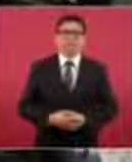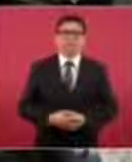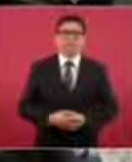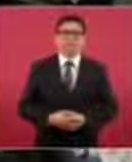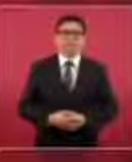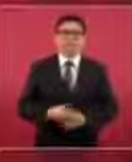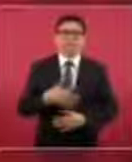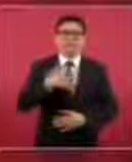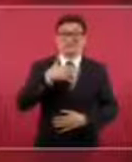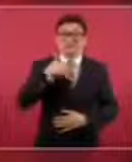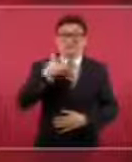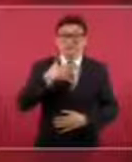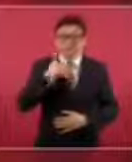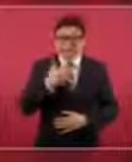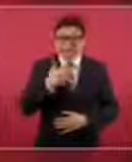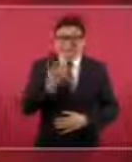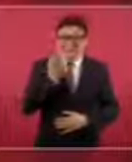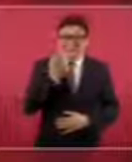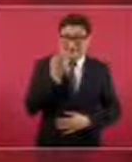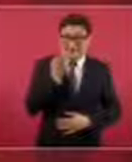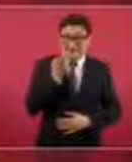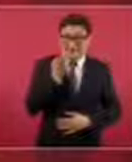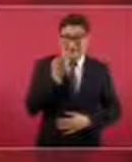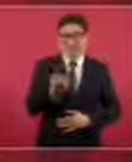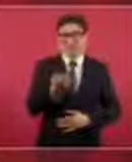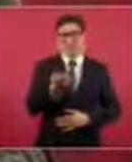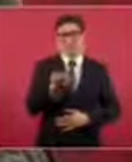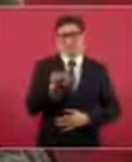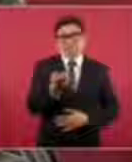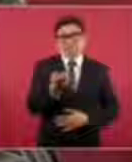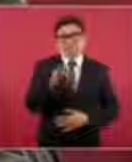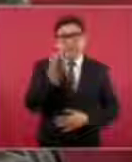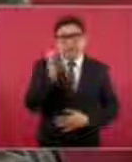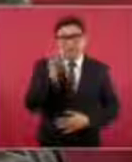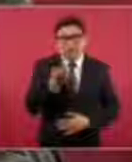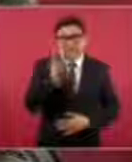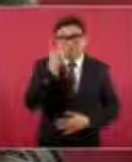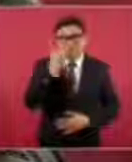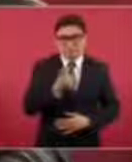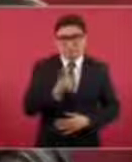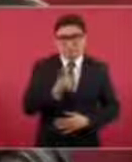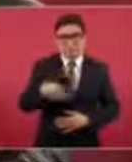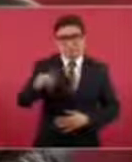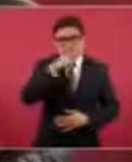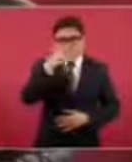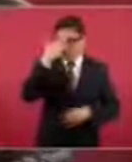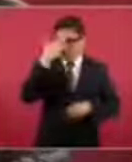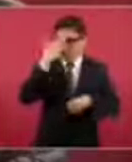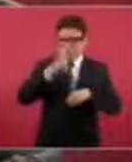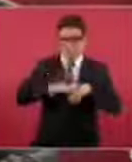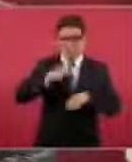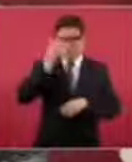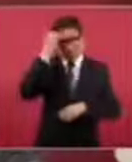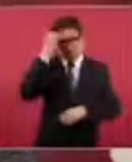La corrupción es la causa principal, no hay que olvidarlo.